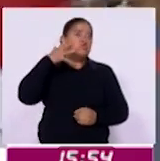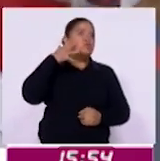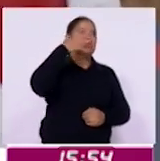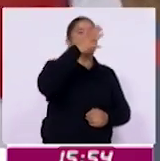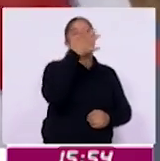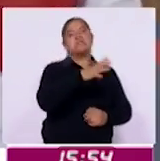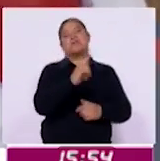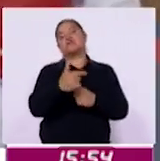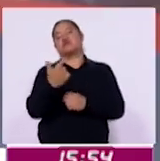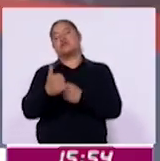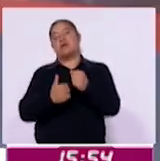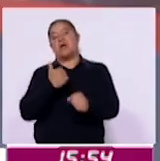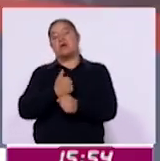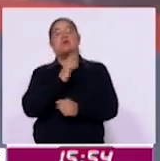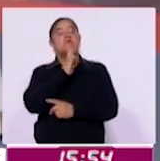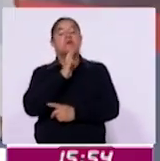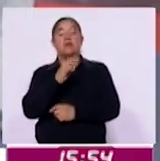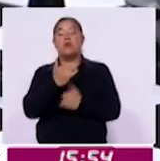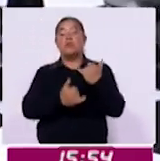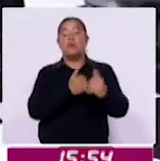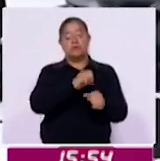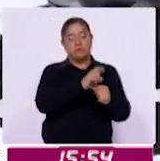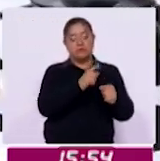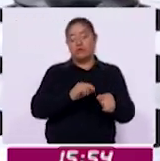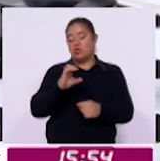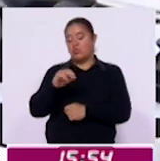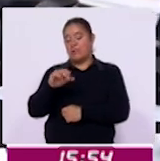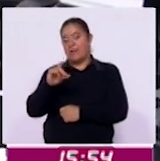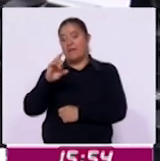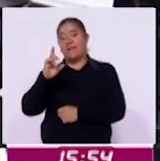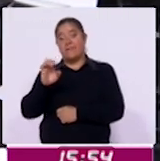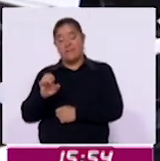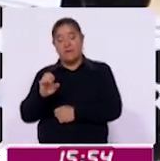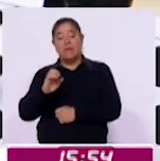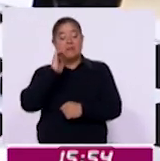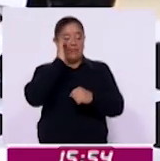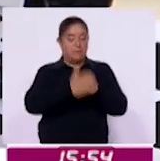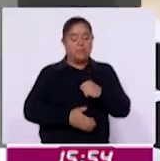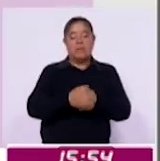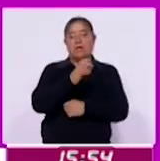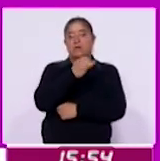Los Juegos Nacionales CONADE 2024 culminarán el próximo 30 de junio.